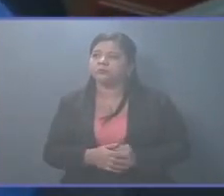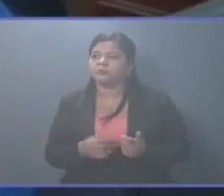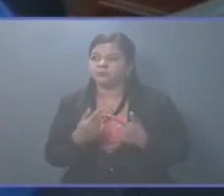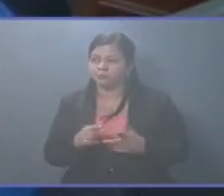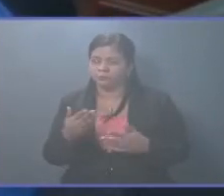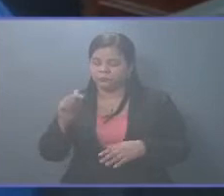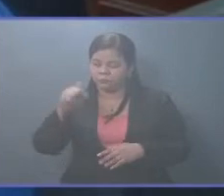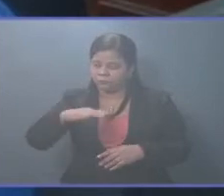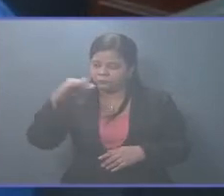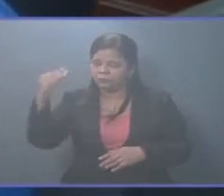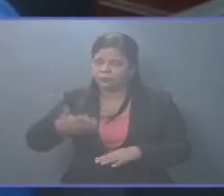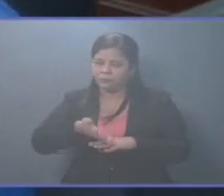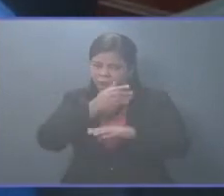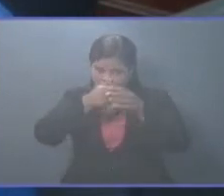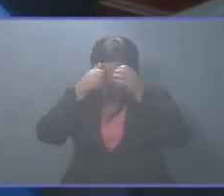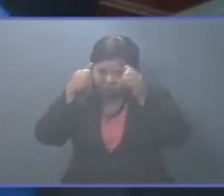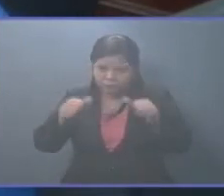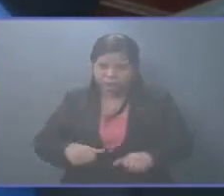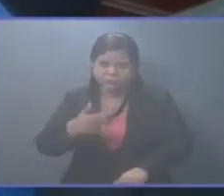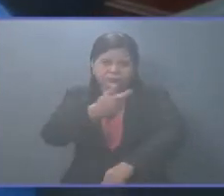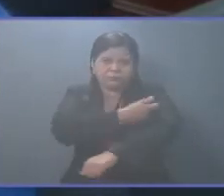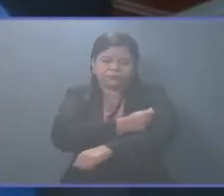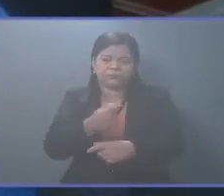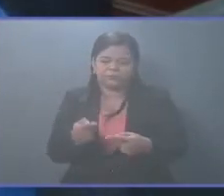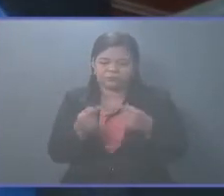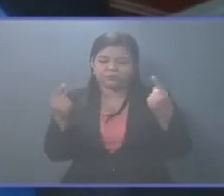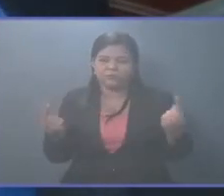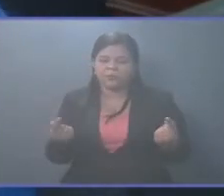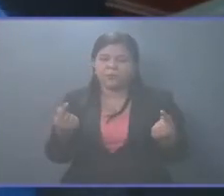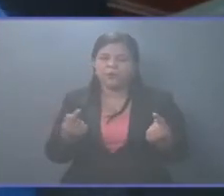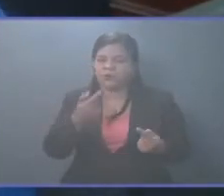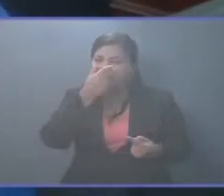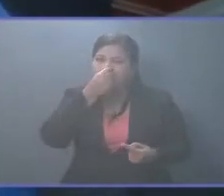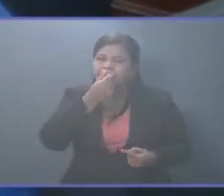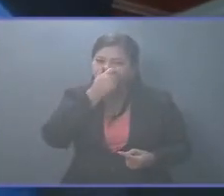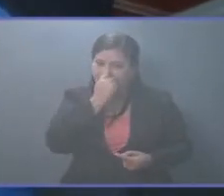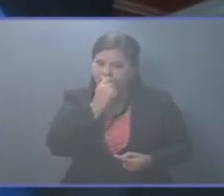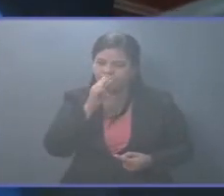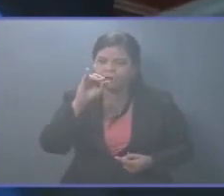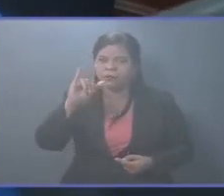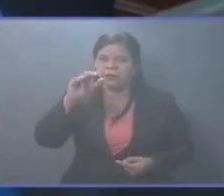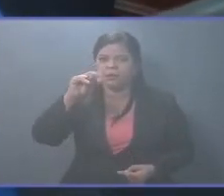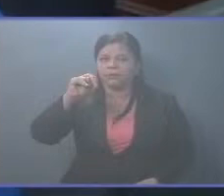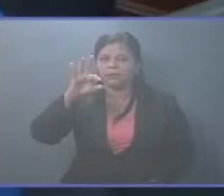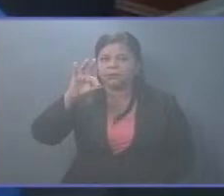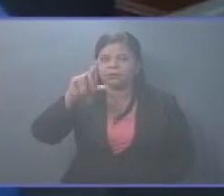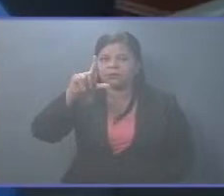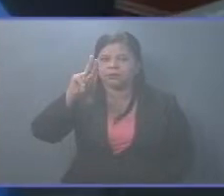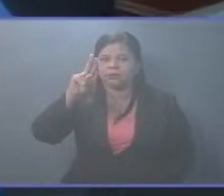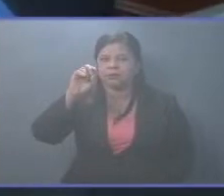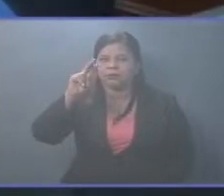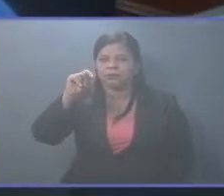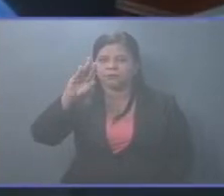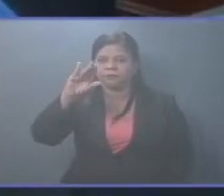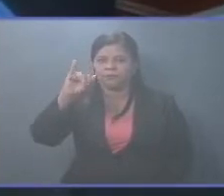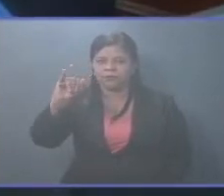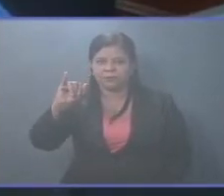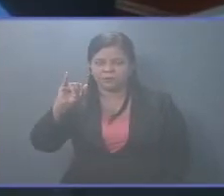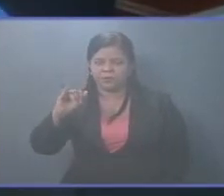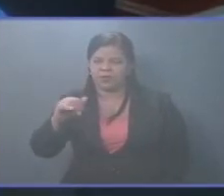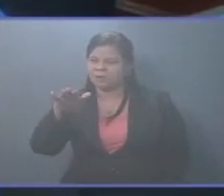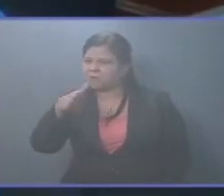vacuna contra influenza, por primera vez, que fue debido a una epidemia que se tuvo en El Salvador de neumonía ya